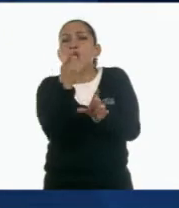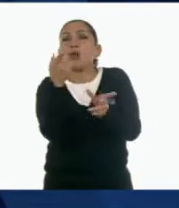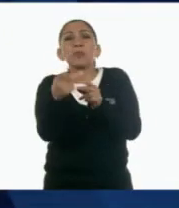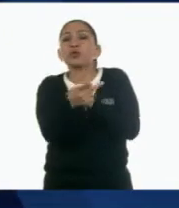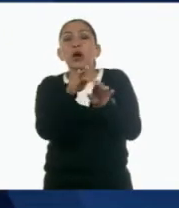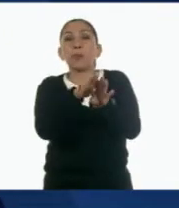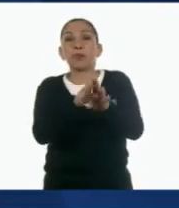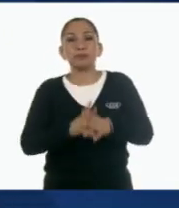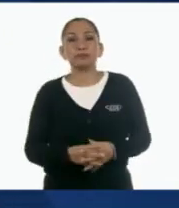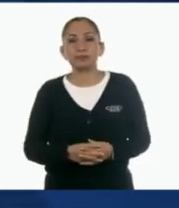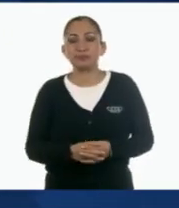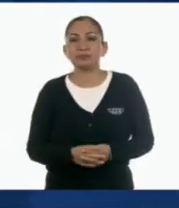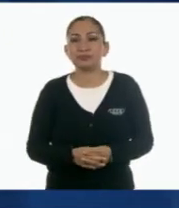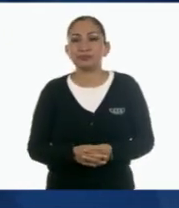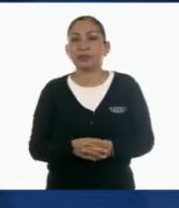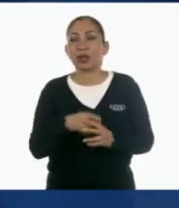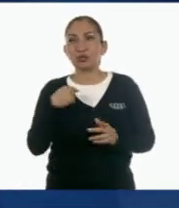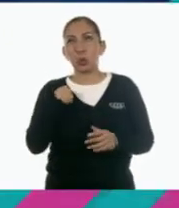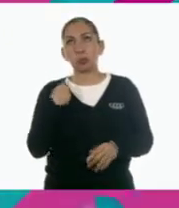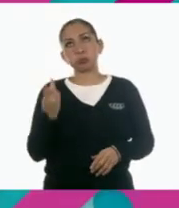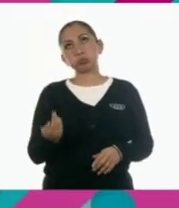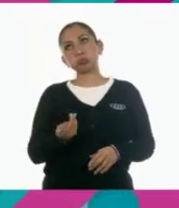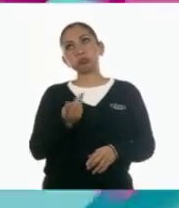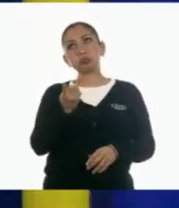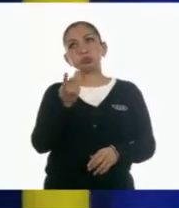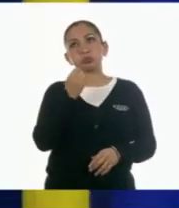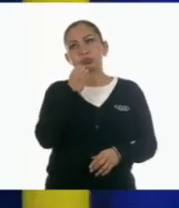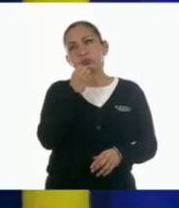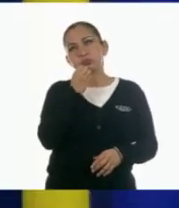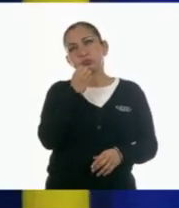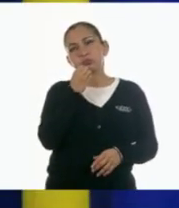pregunta? Le preguntaría,